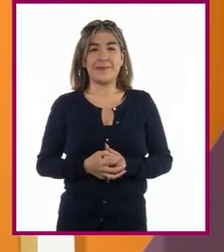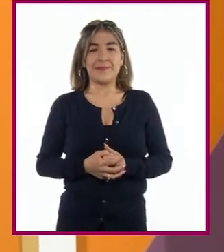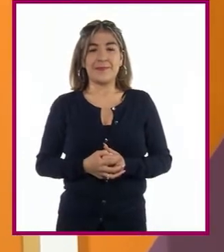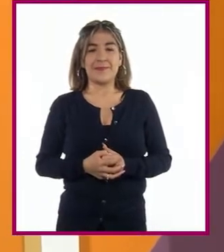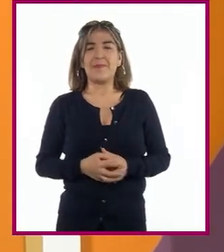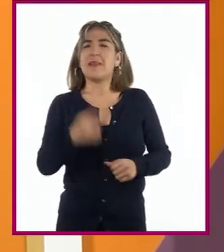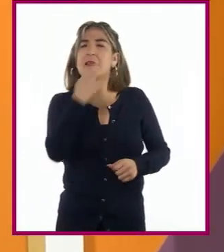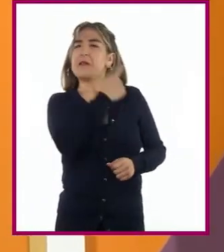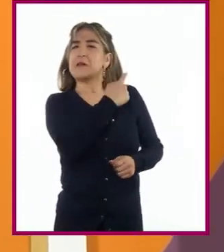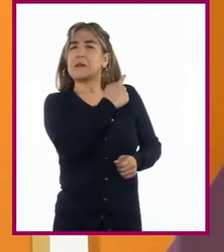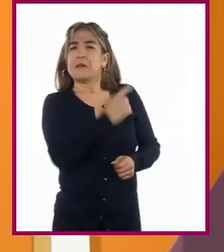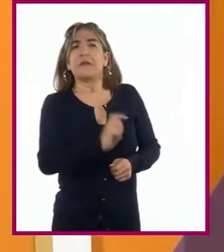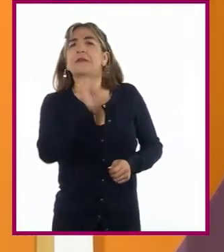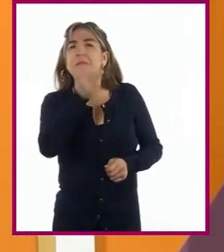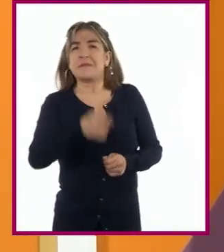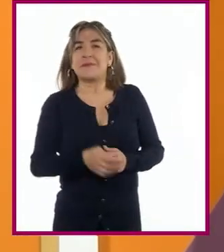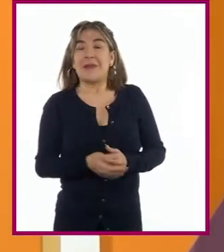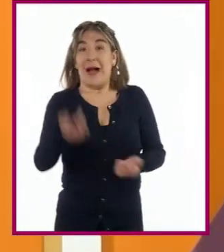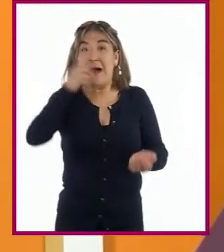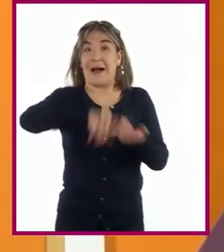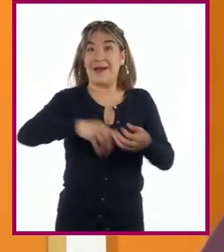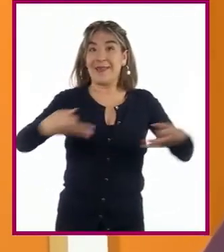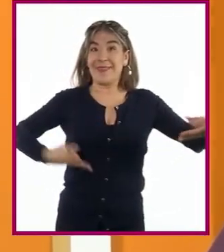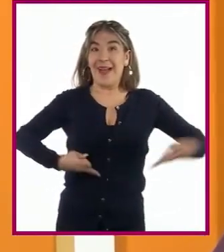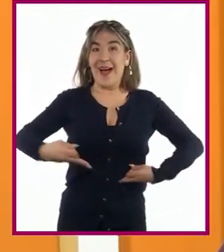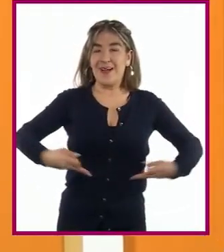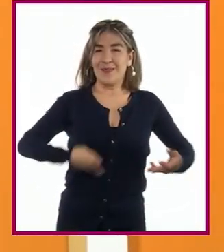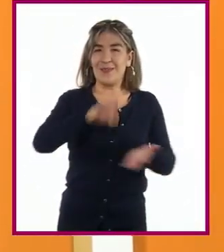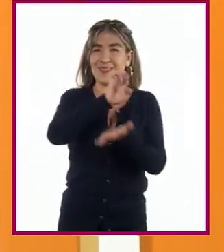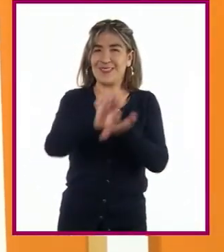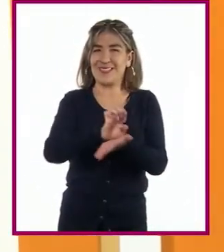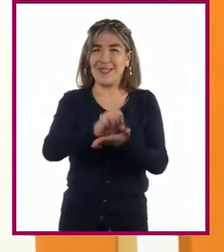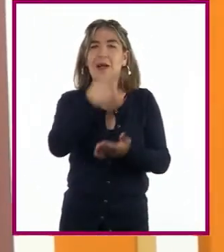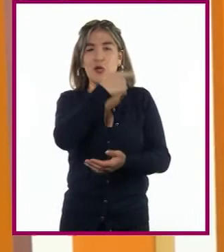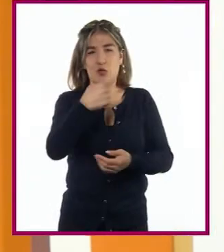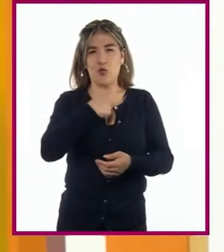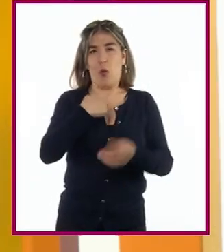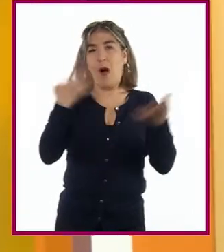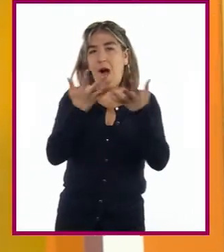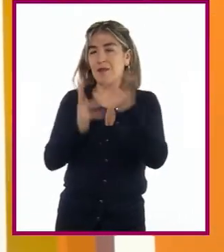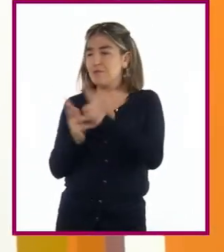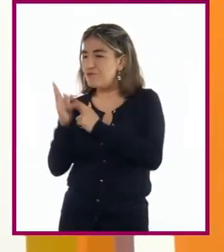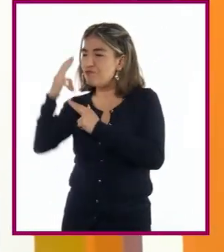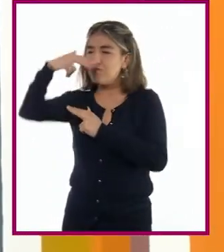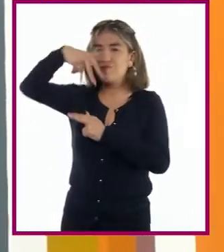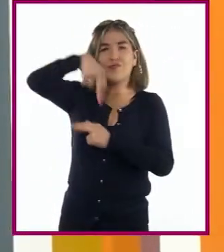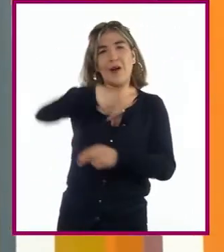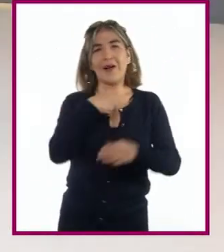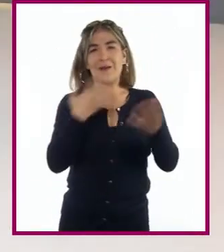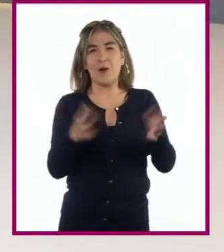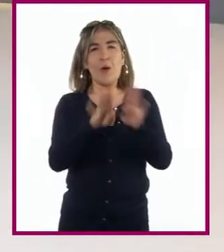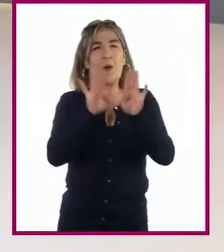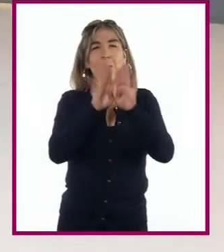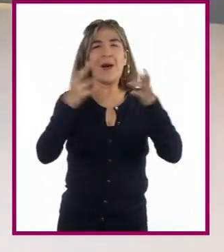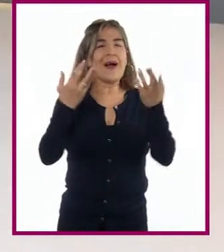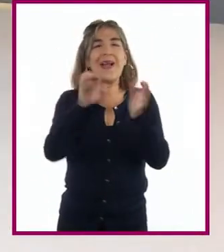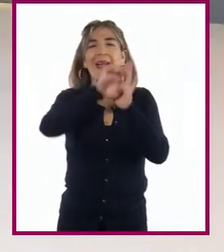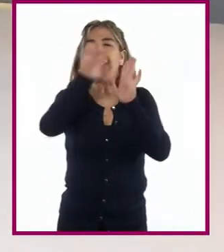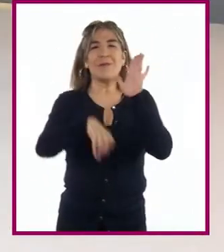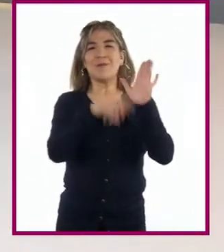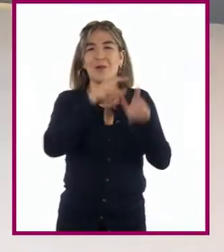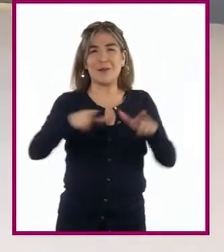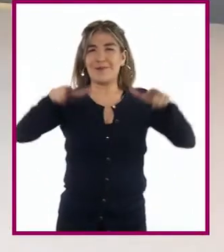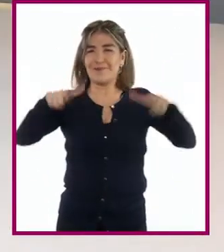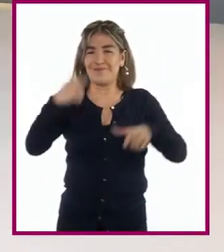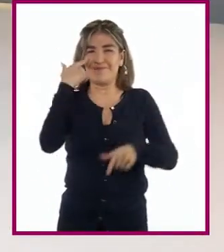Este es un escenario. Yo hice algunos cortes para poder representarlo. Fíjense, por ejemplo, voy a quitar